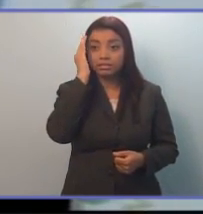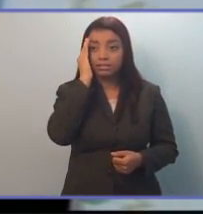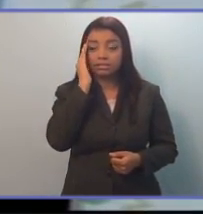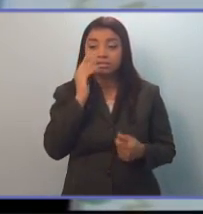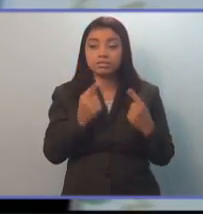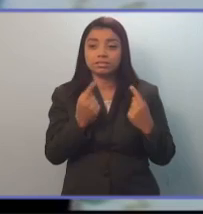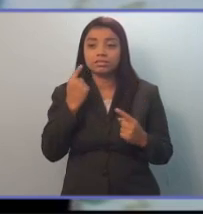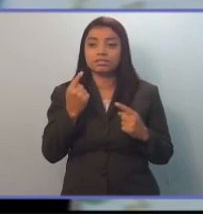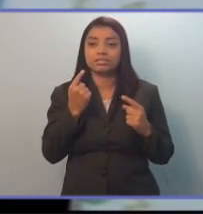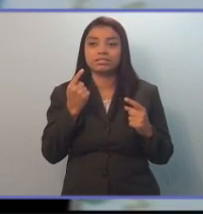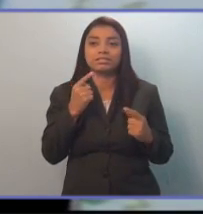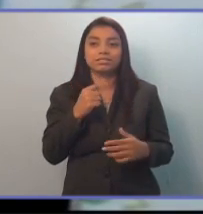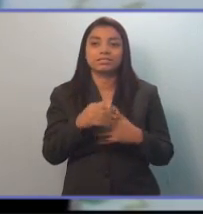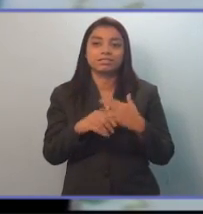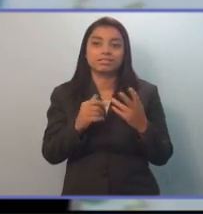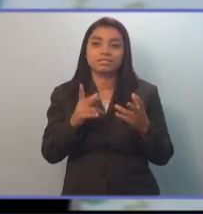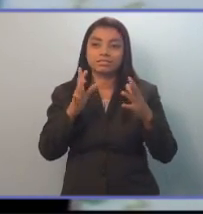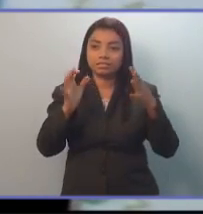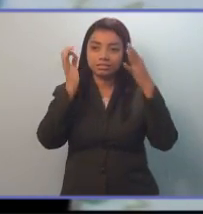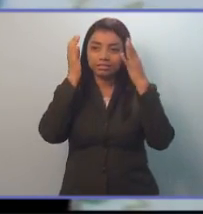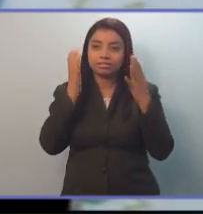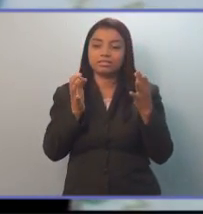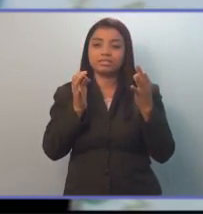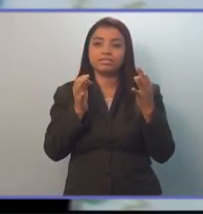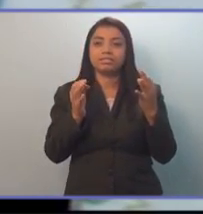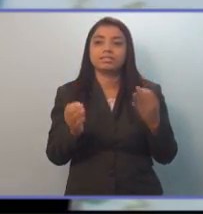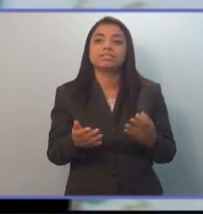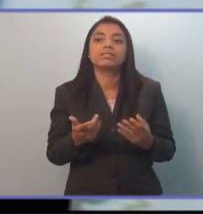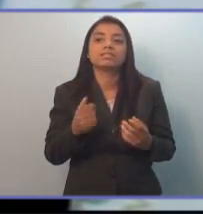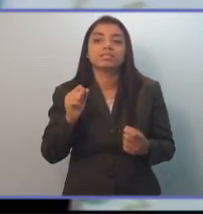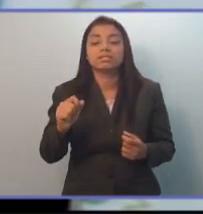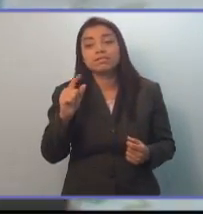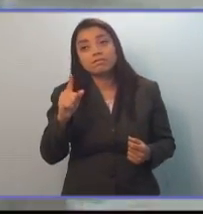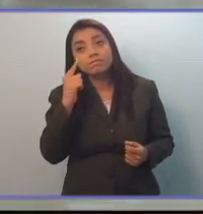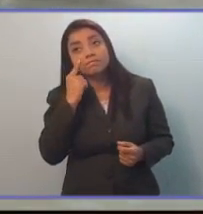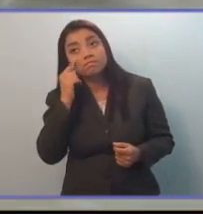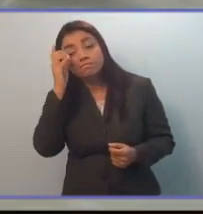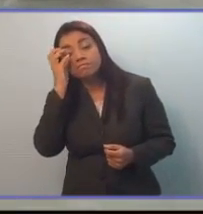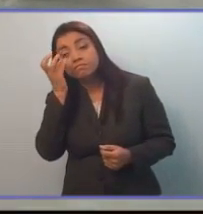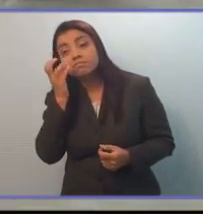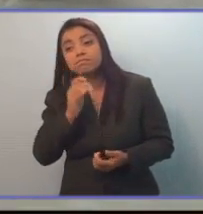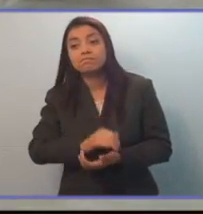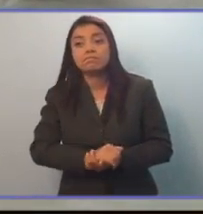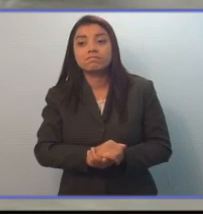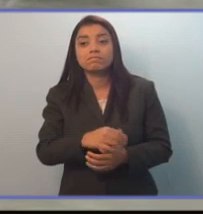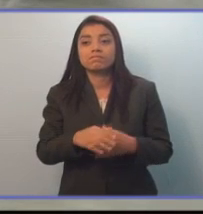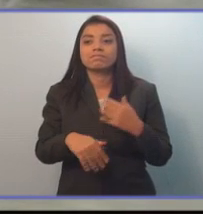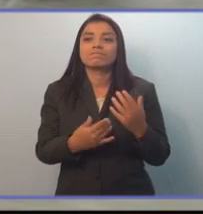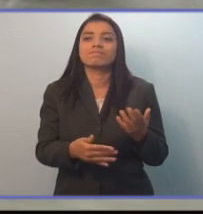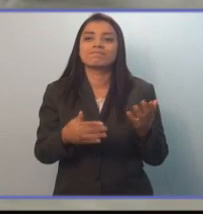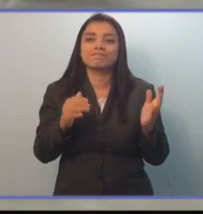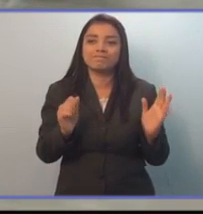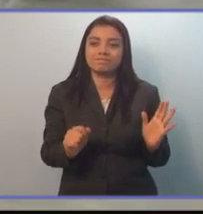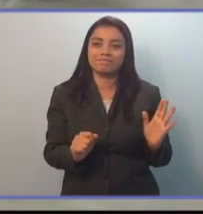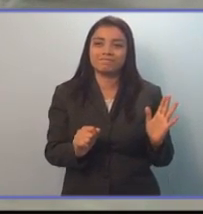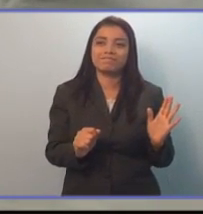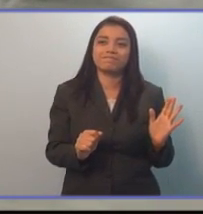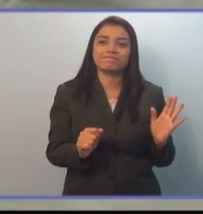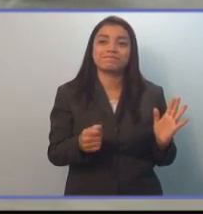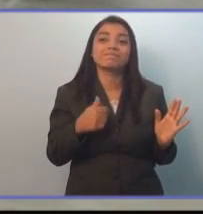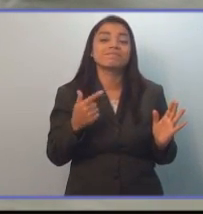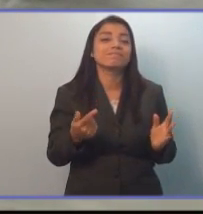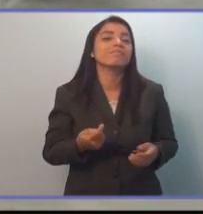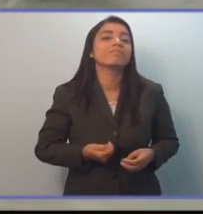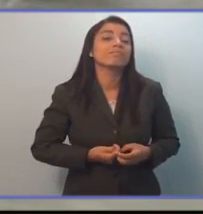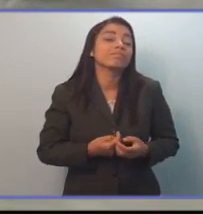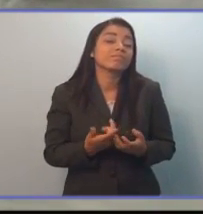va a ser el resultado de una decisión judicial lo pudiese observar. O sea, sobre todo porque imagínense que lo que